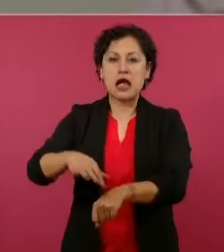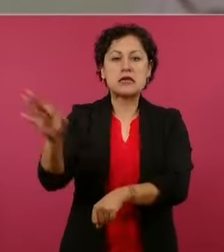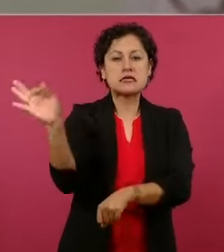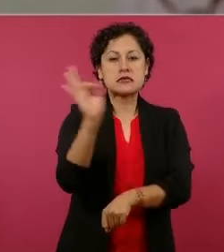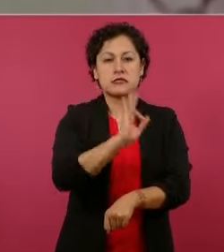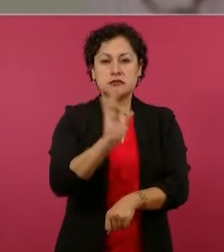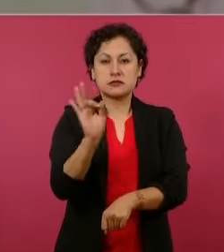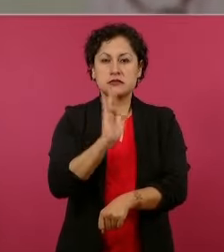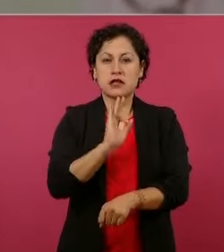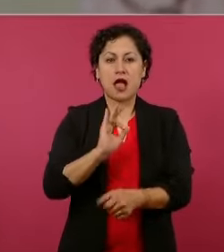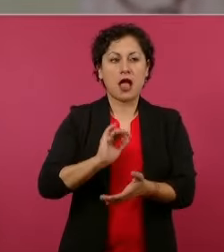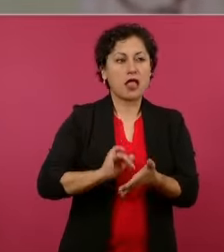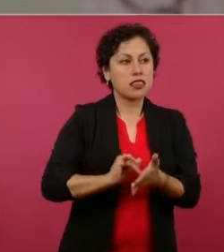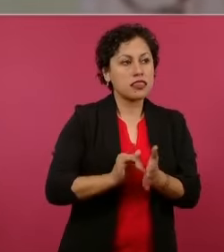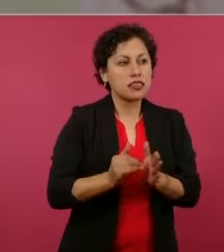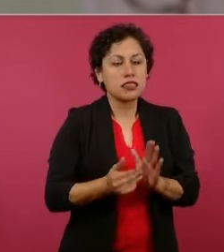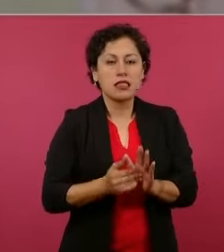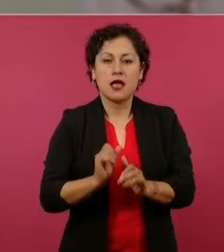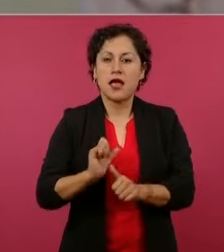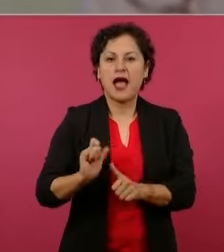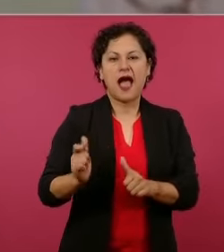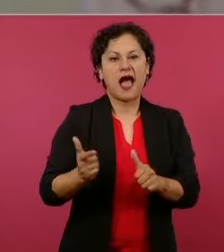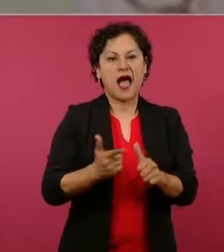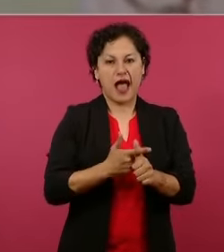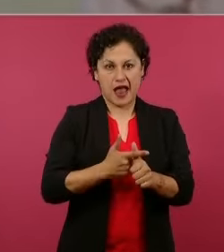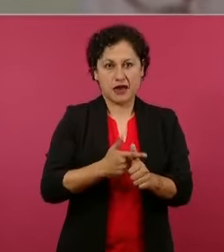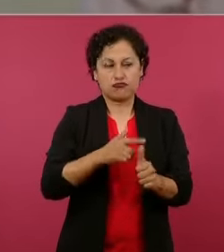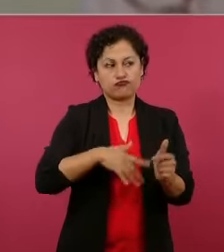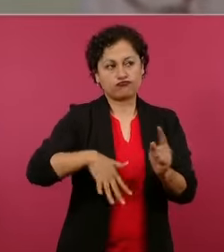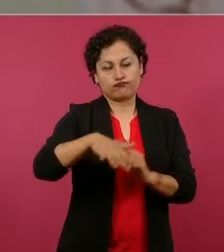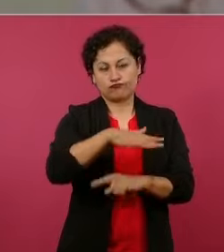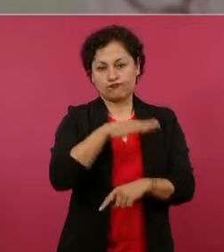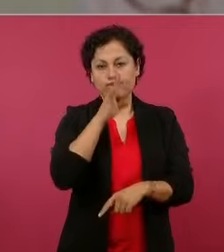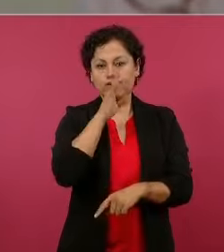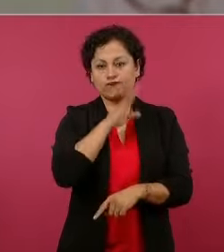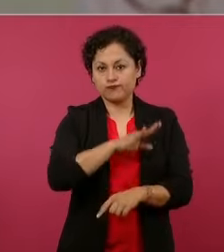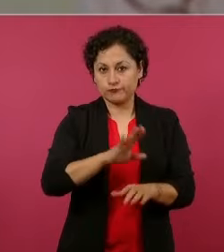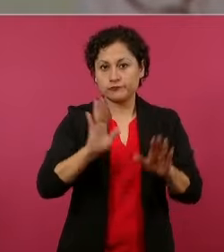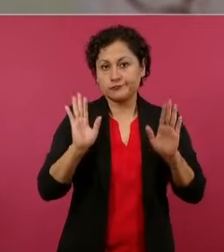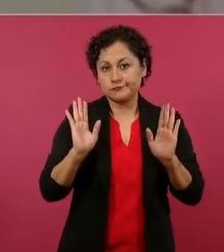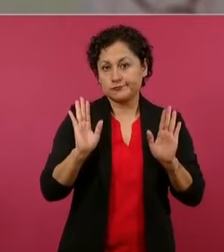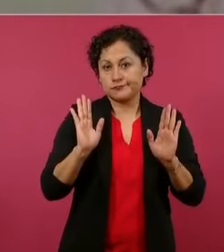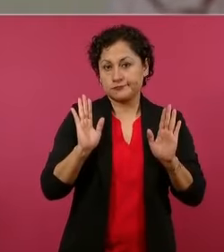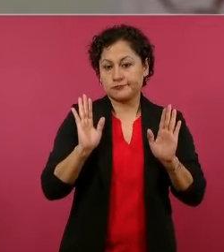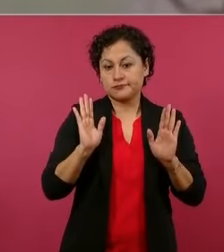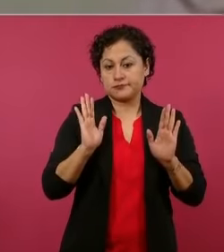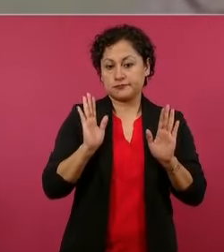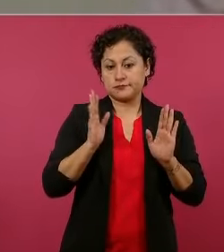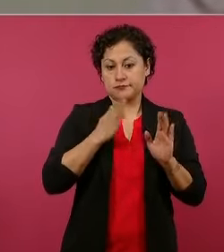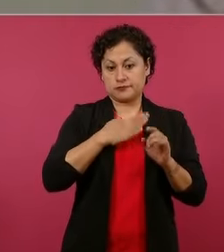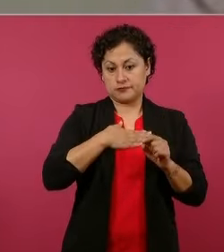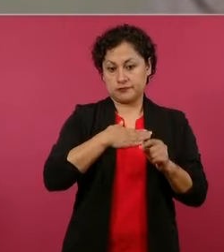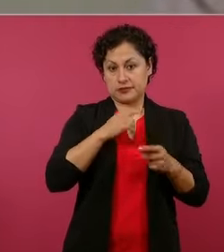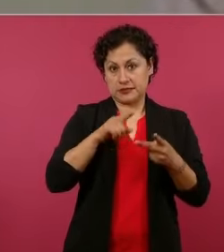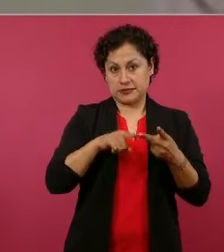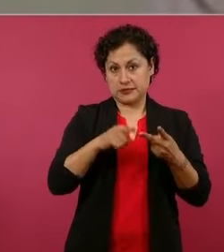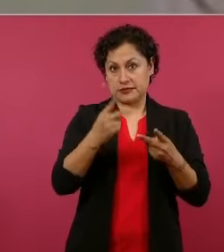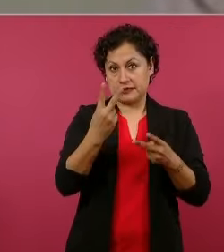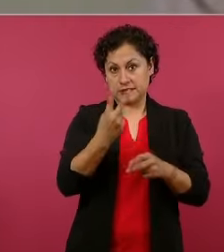la voluntad de de ese municipio es sería mi segunda pregunta